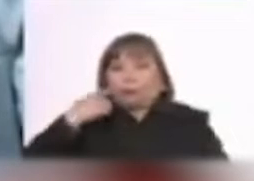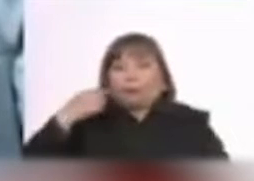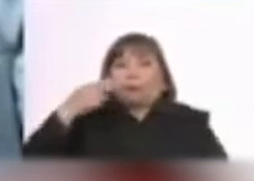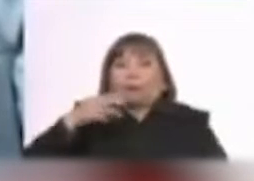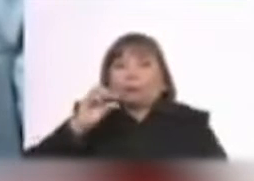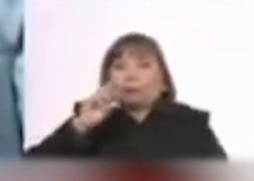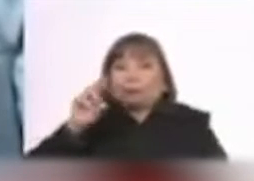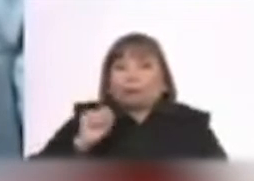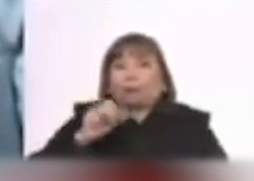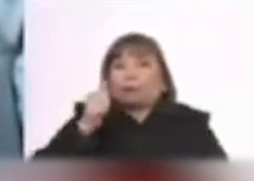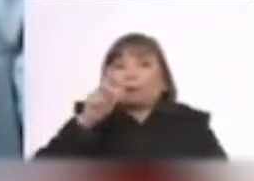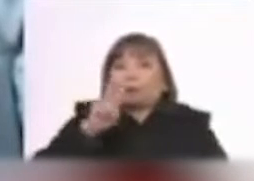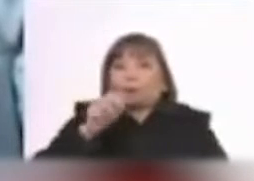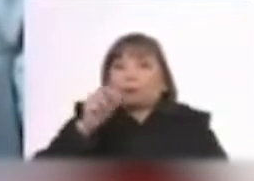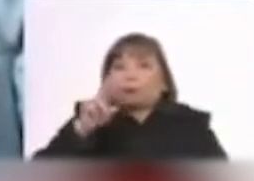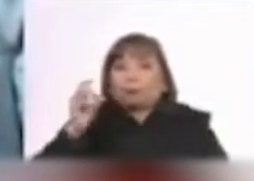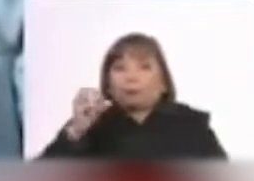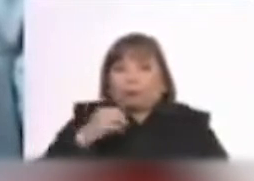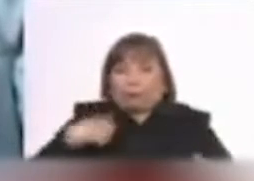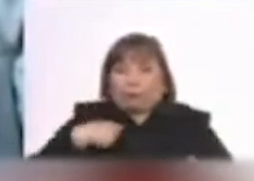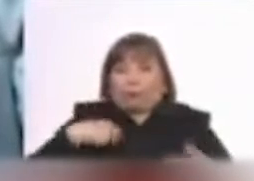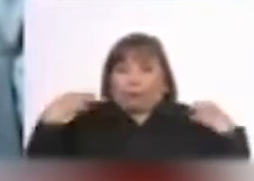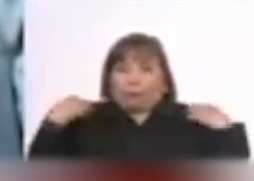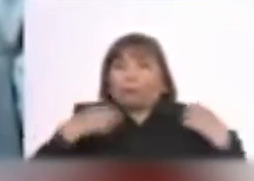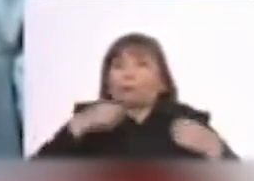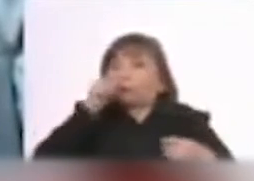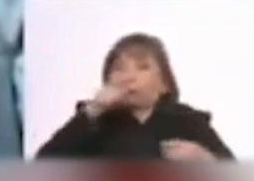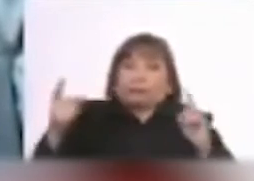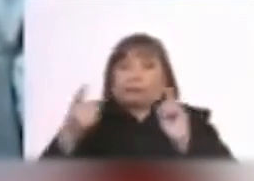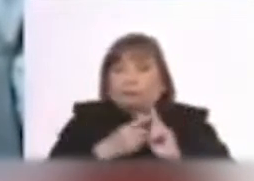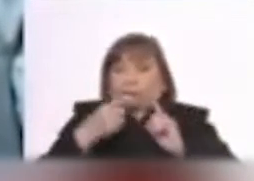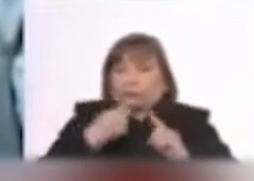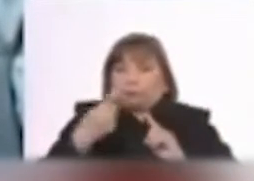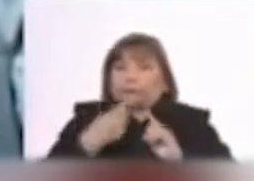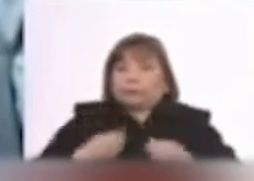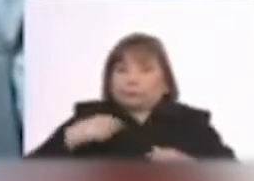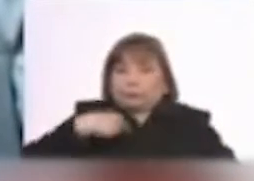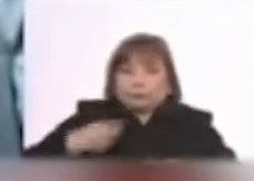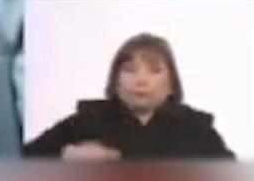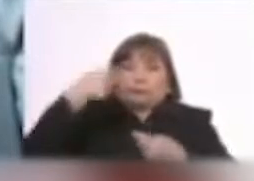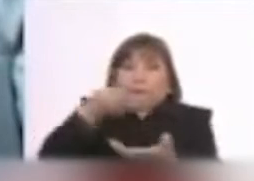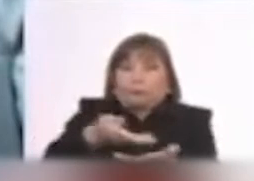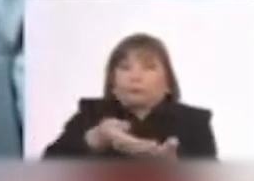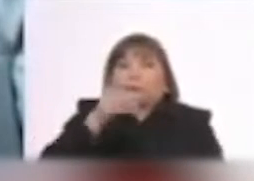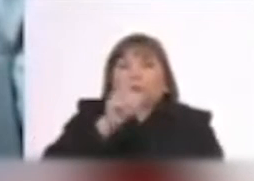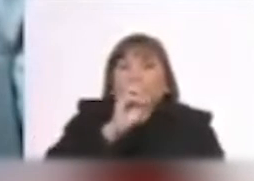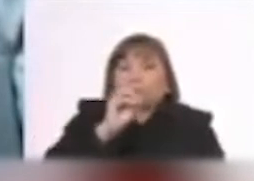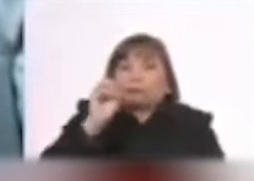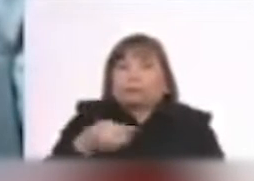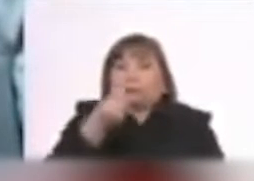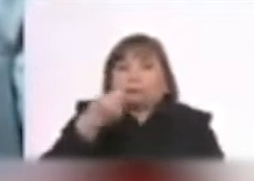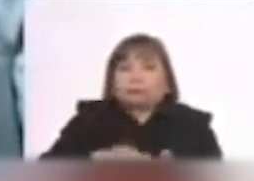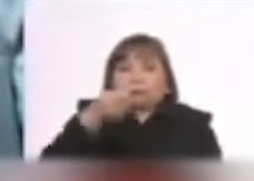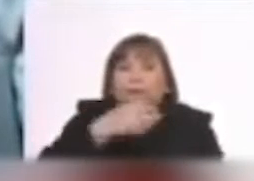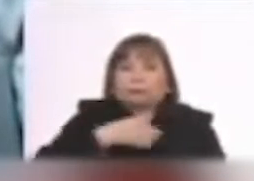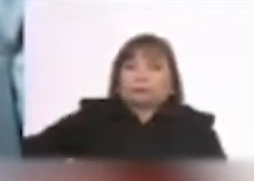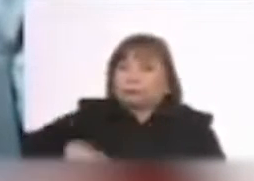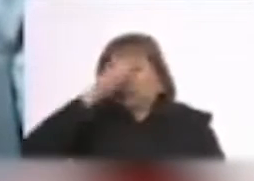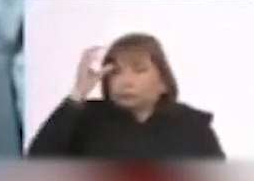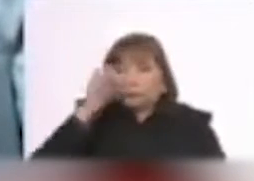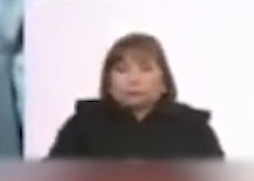Heiner Alvarado y luego visita mi despacho, en donde personalmente le hago entrega de 100,000 soles al señor